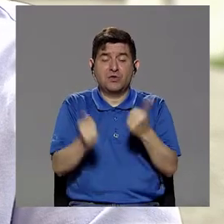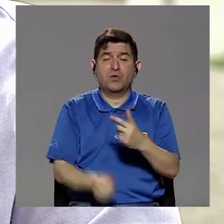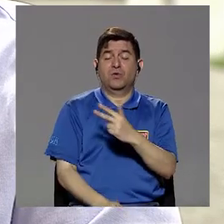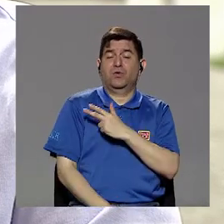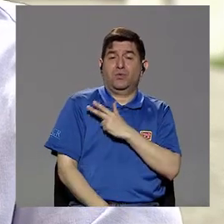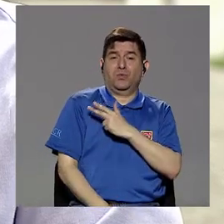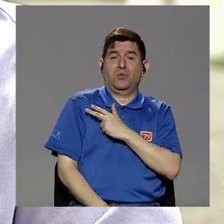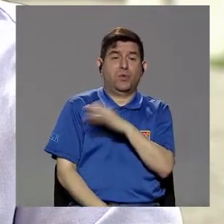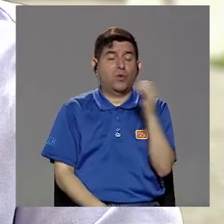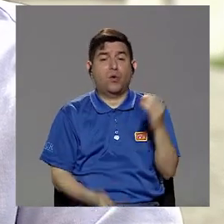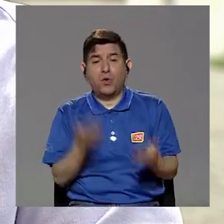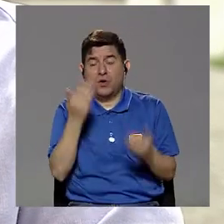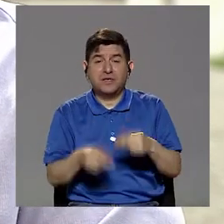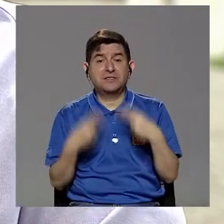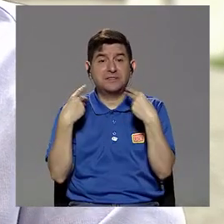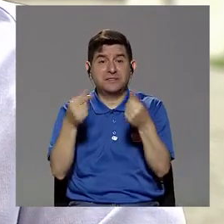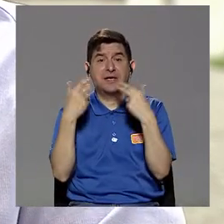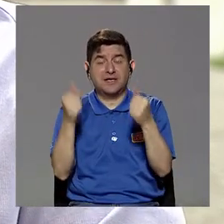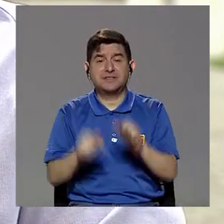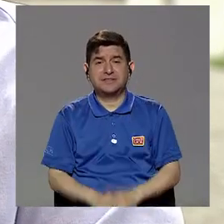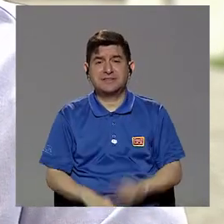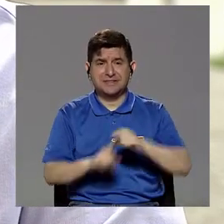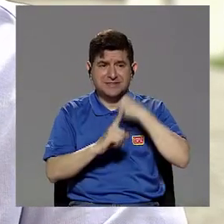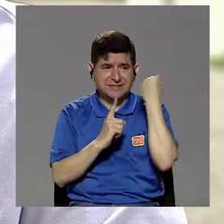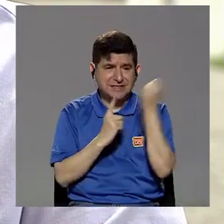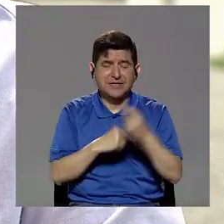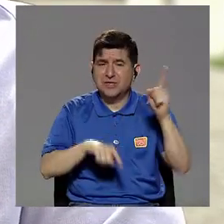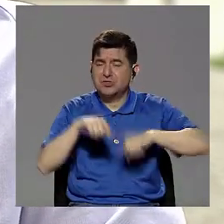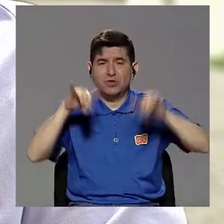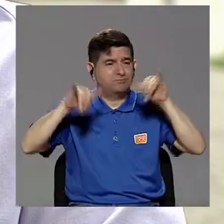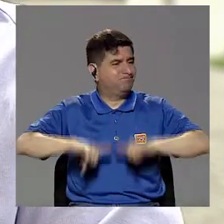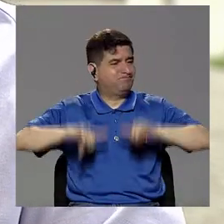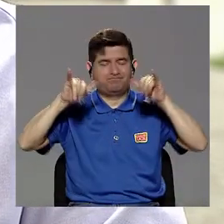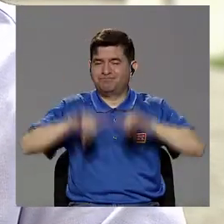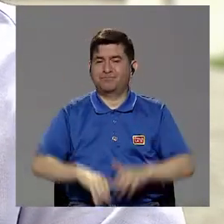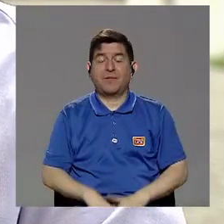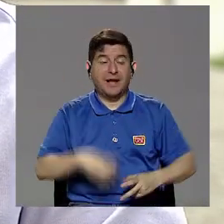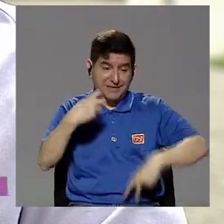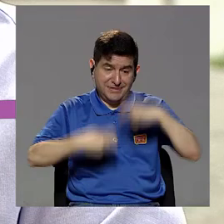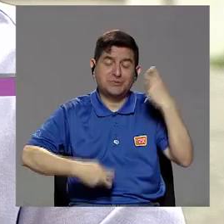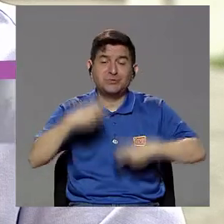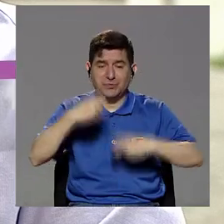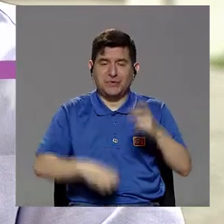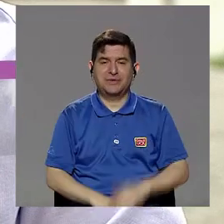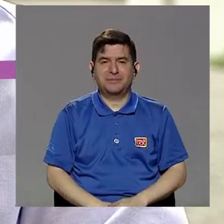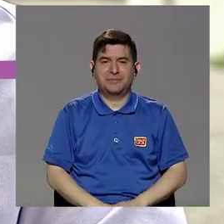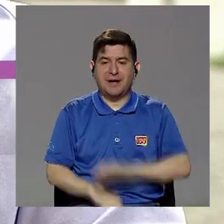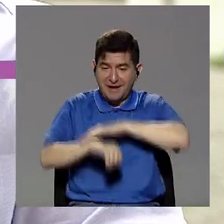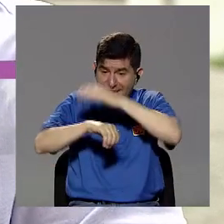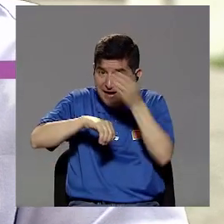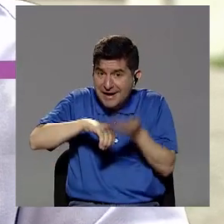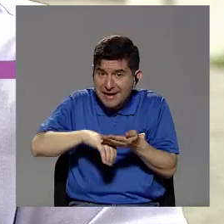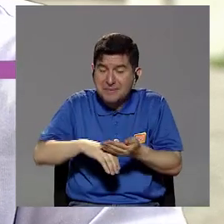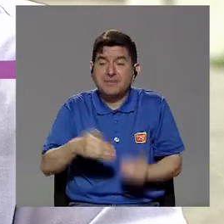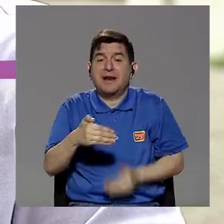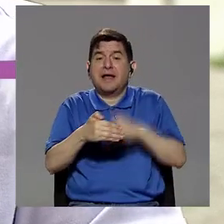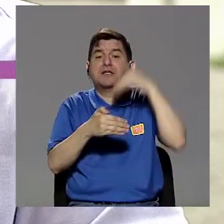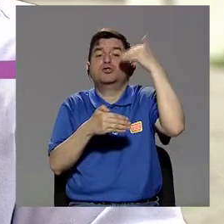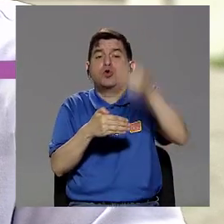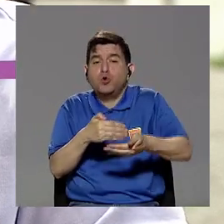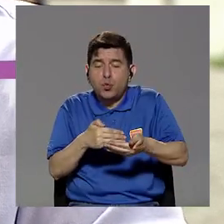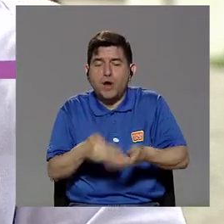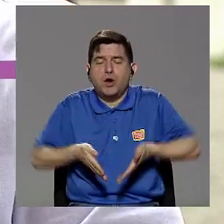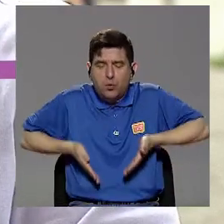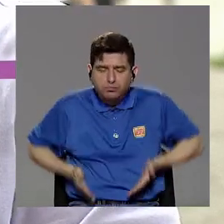que tengan ganas de orinar o les da una urgencia, va a ser una contracción de la vejiga y no van a poder sostener. Uh-huh. Entonces, es un problema. Con el embarazo, pues ya